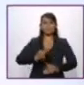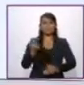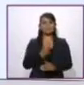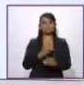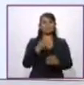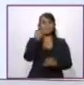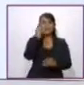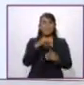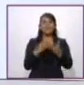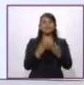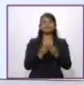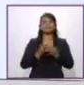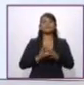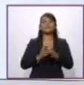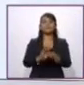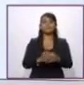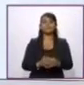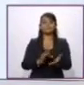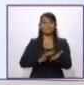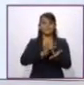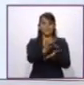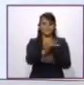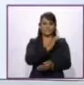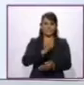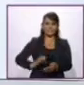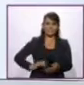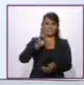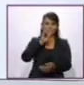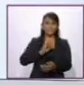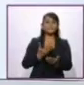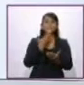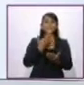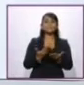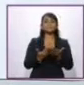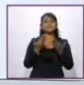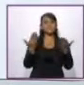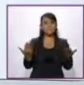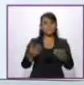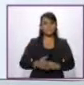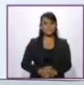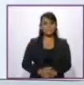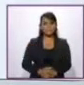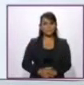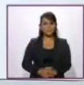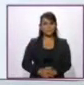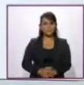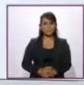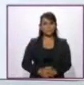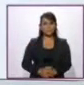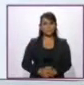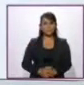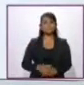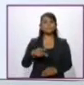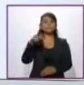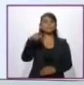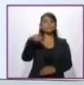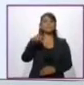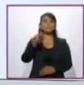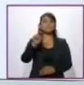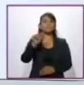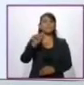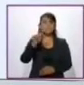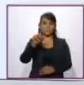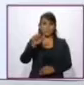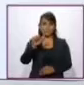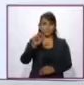Gracias. Gracias, candidata. Muchas gracias, candidata. Y el turno es para Katia Reséndiz Jaime,